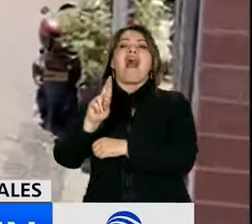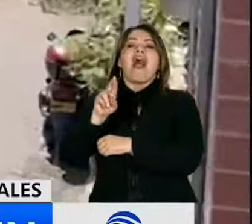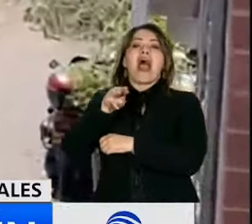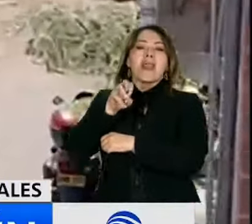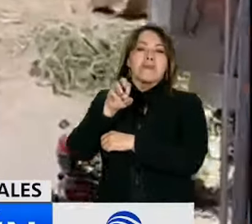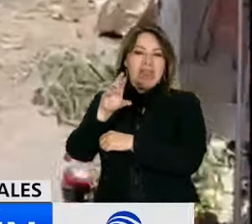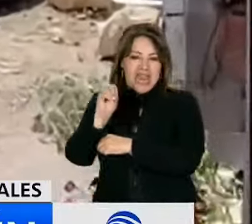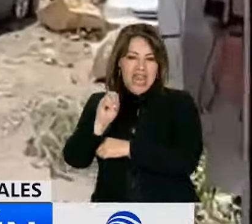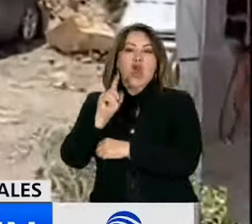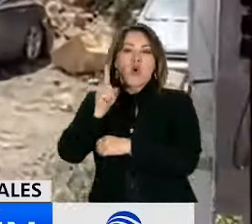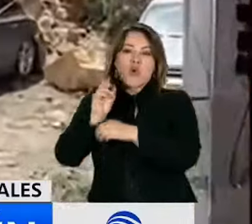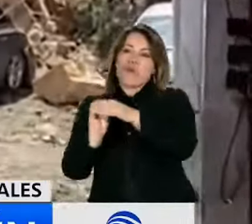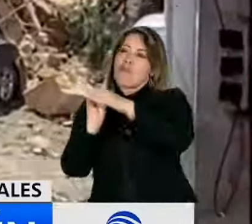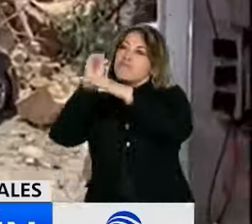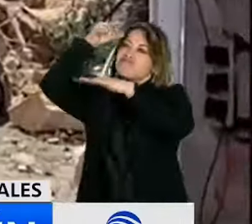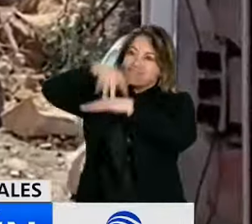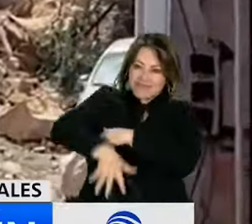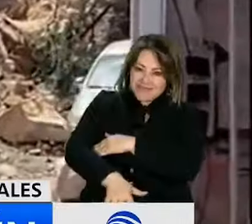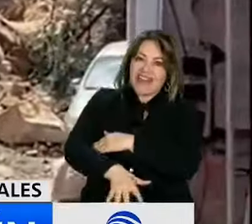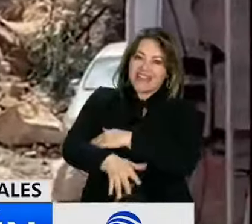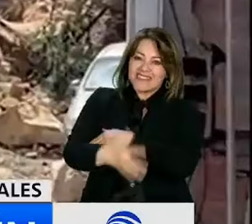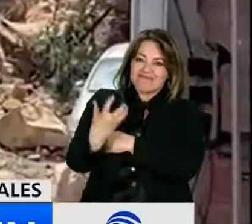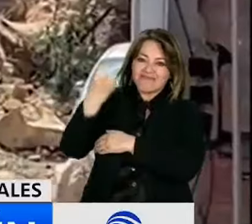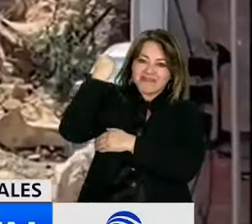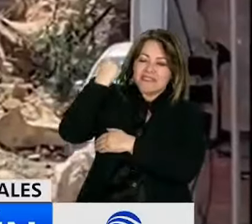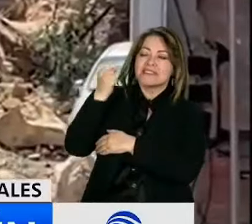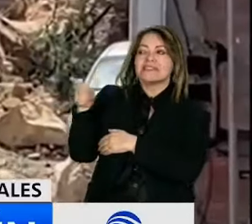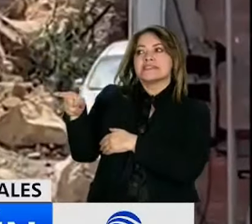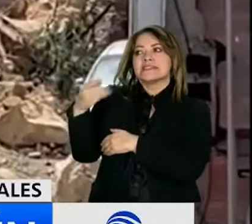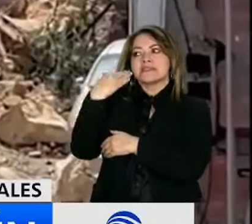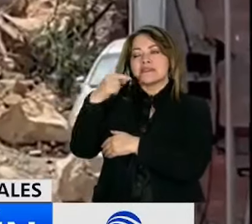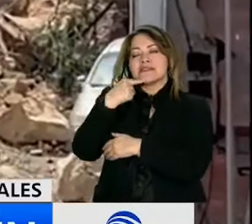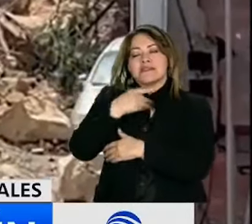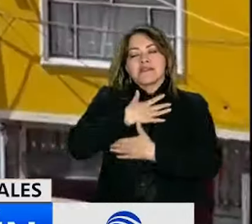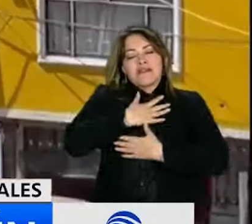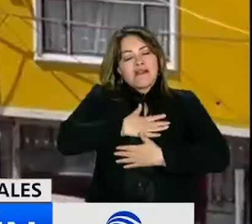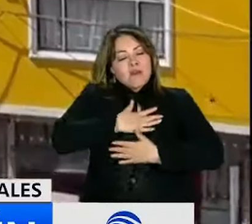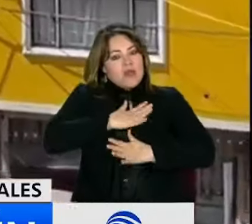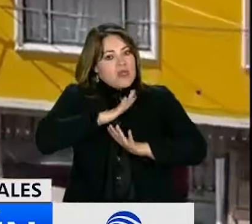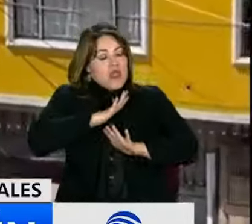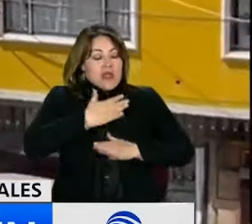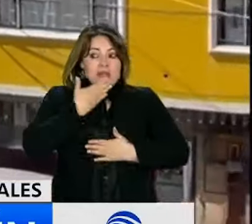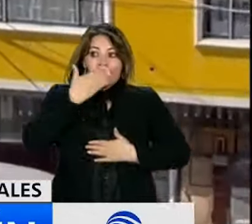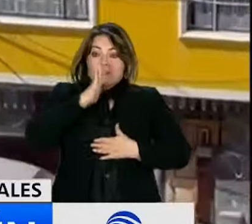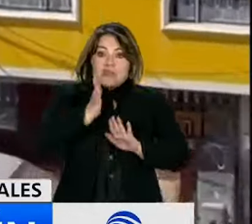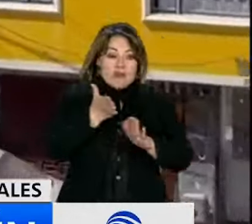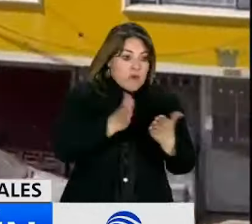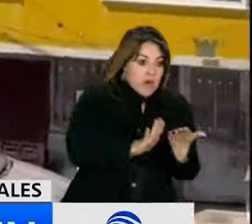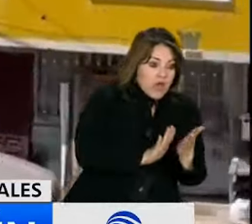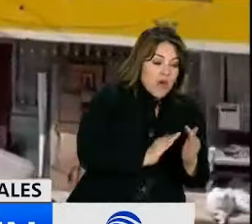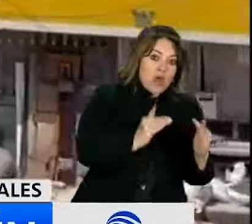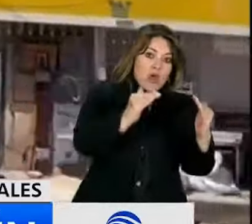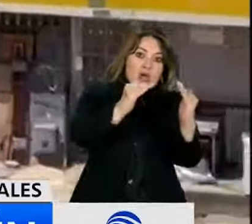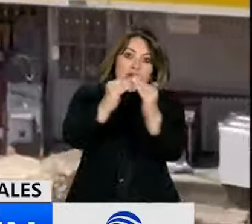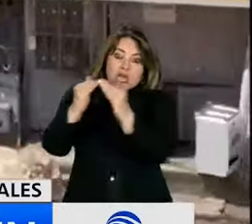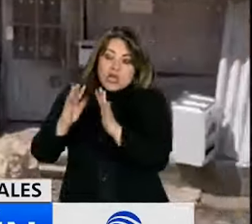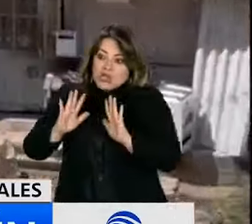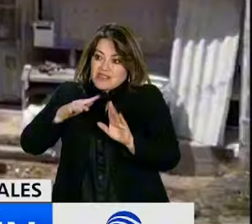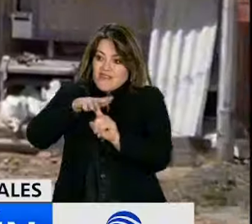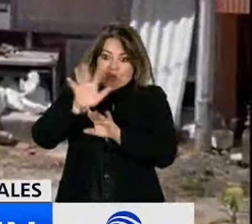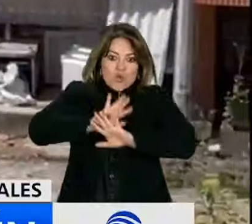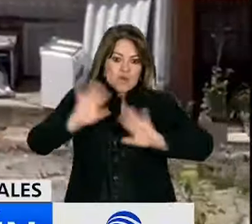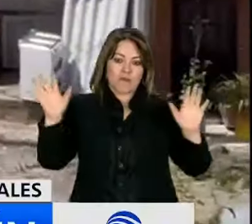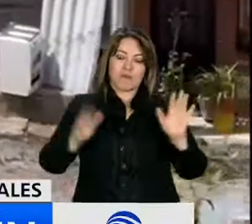hace 39 años exactos, se alegró de que esta vez no hubiera víctimas y de que solo dos viviendas resultaran